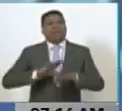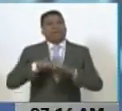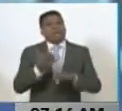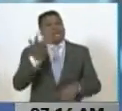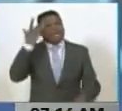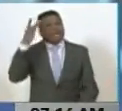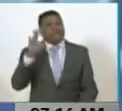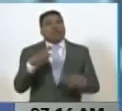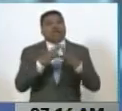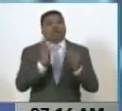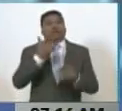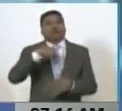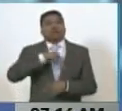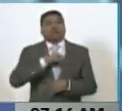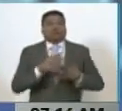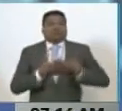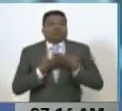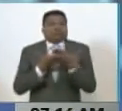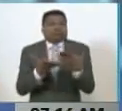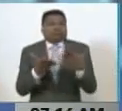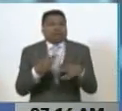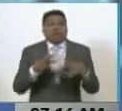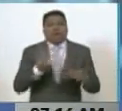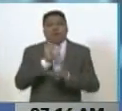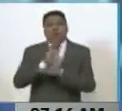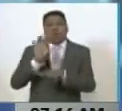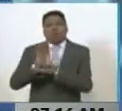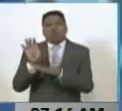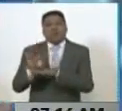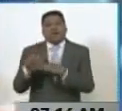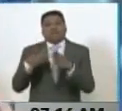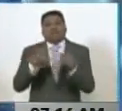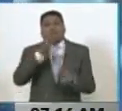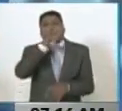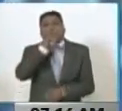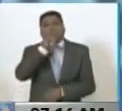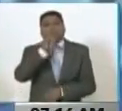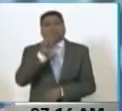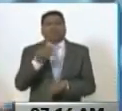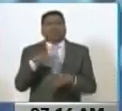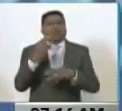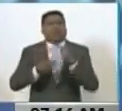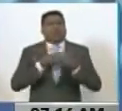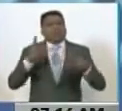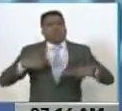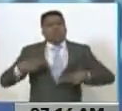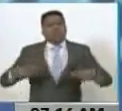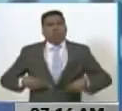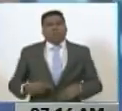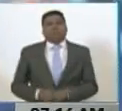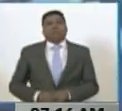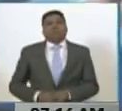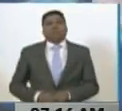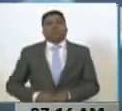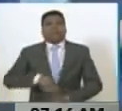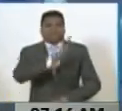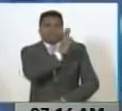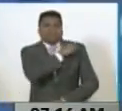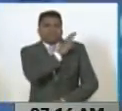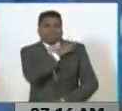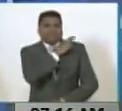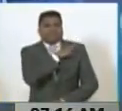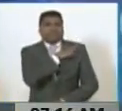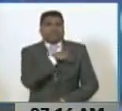los que hemos dedicado la vida a la protección animal sabemos que amar a los animales nos hace más humanos. Para eso, la presidenta de la Misión